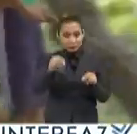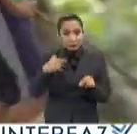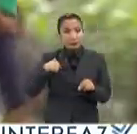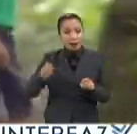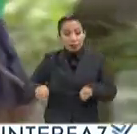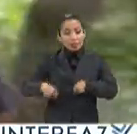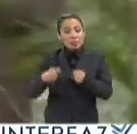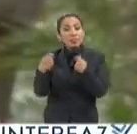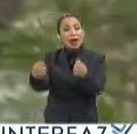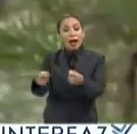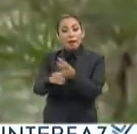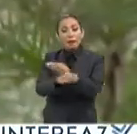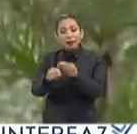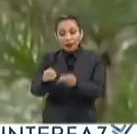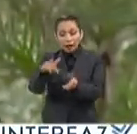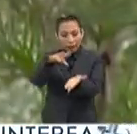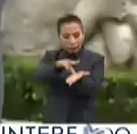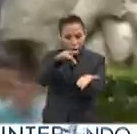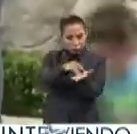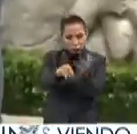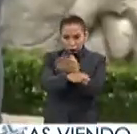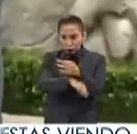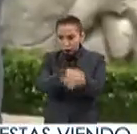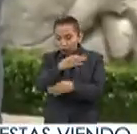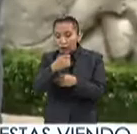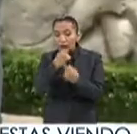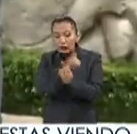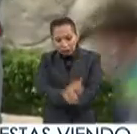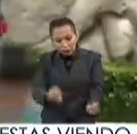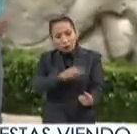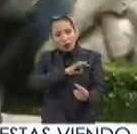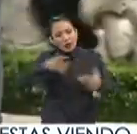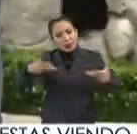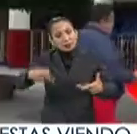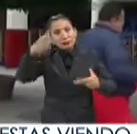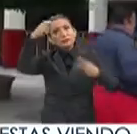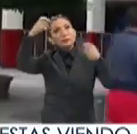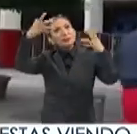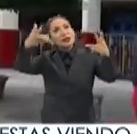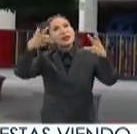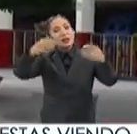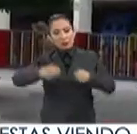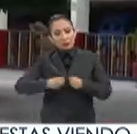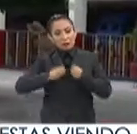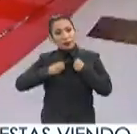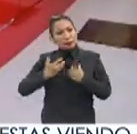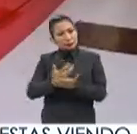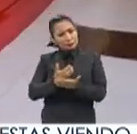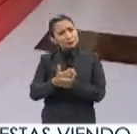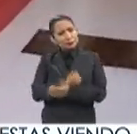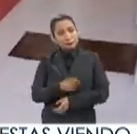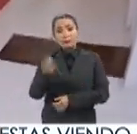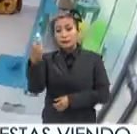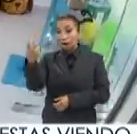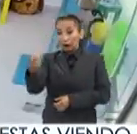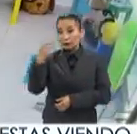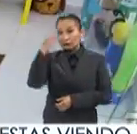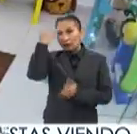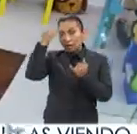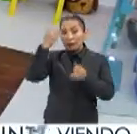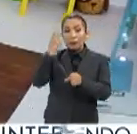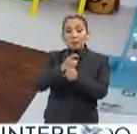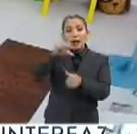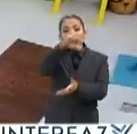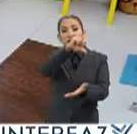se les brinda las herramientas y el apoyo necesario, los niños pueden desarrollar sus sueños y hasta vivir de ellos. Por eso, creó el